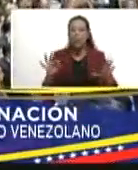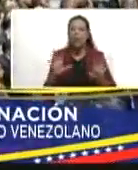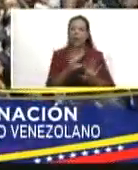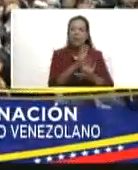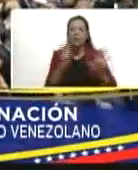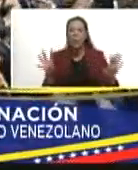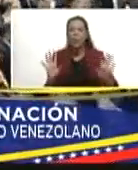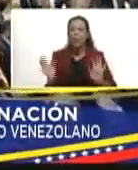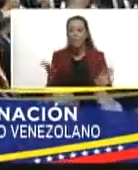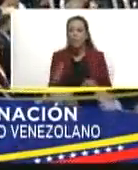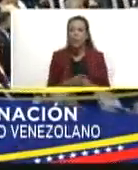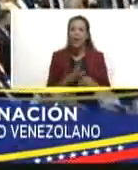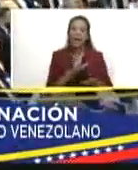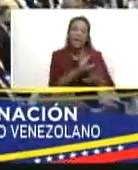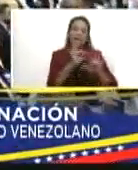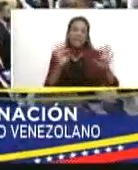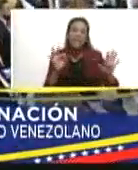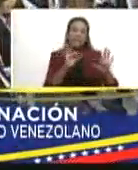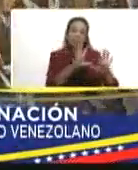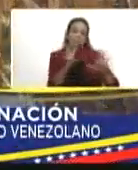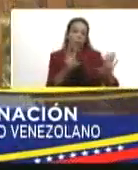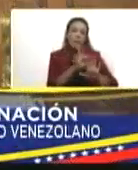X y